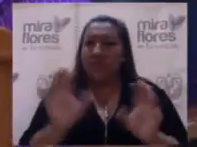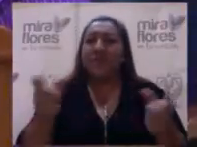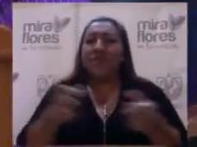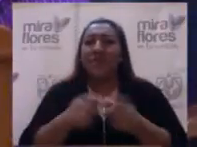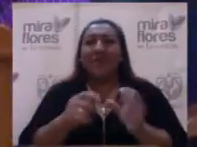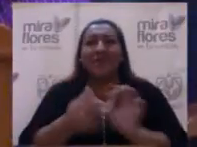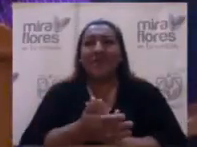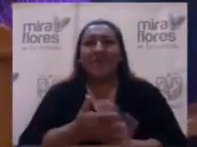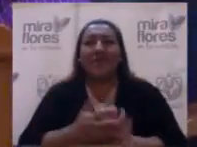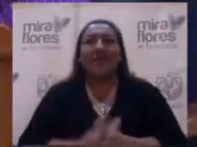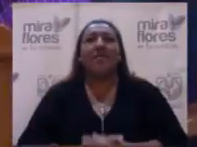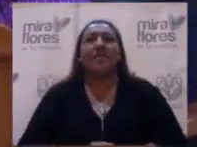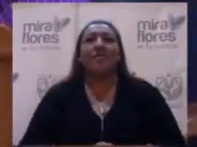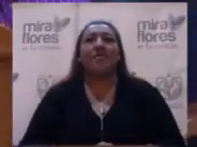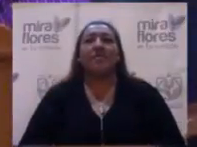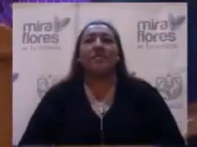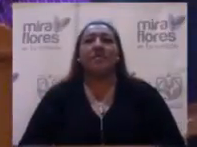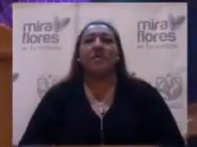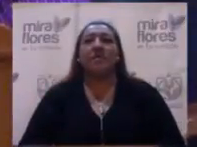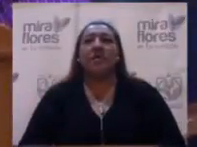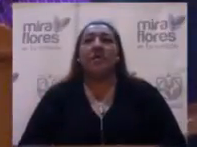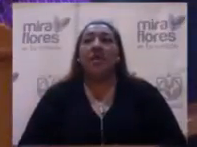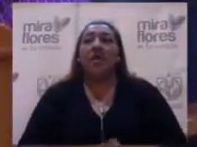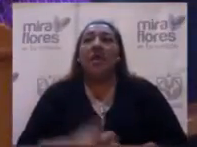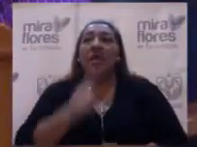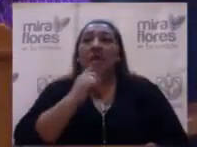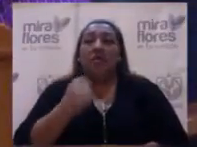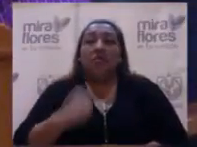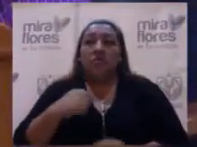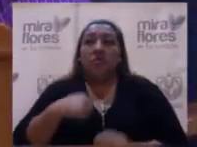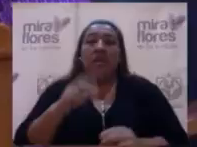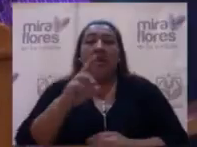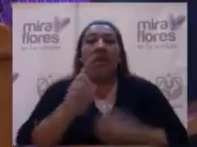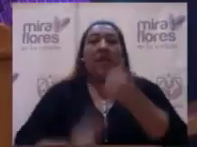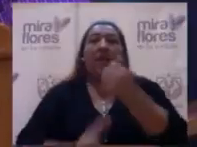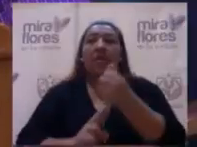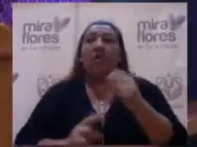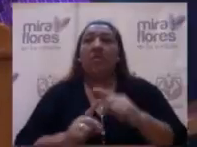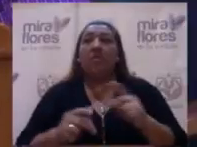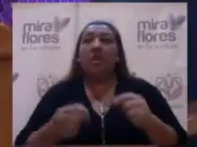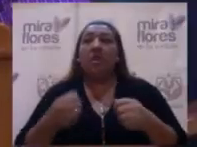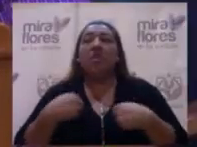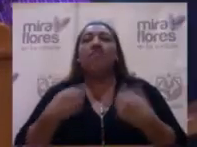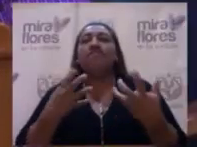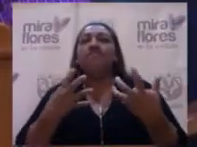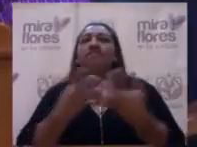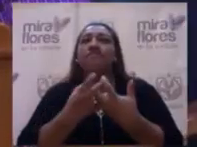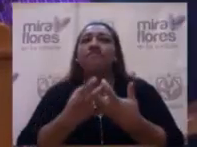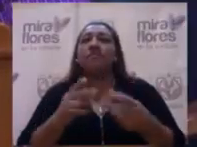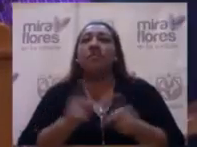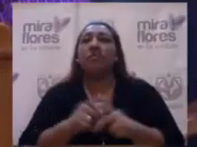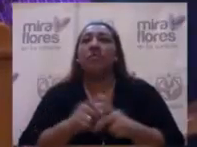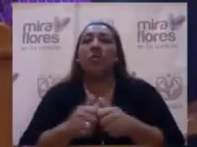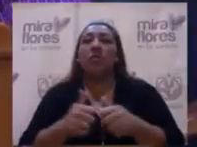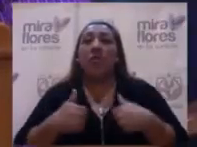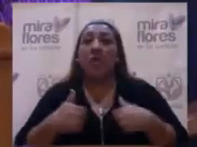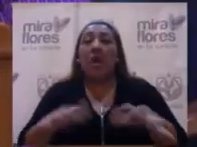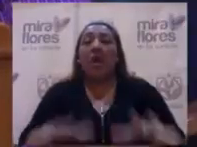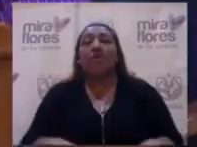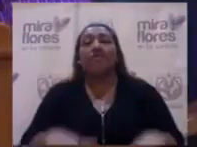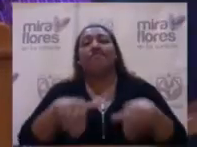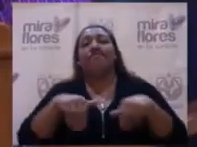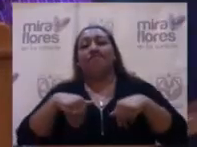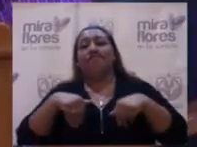de legal de la municipalidad, de regidores, va a coincidir también con abstención. mi